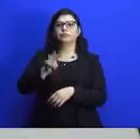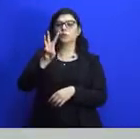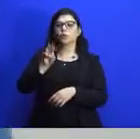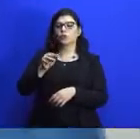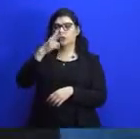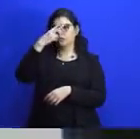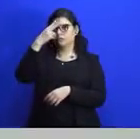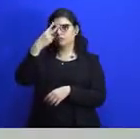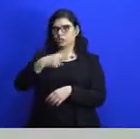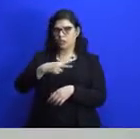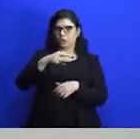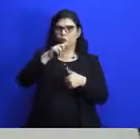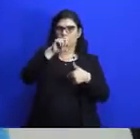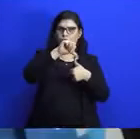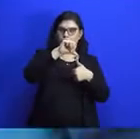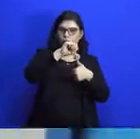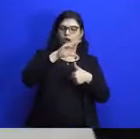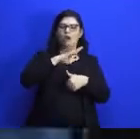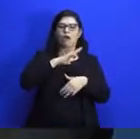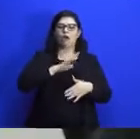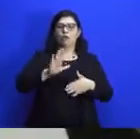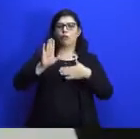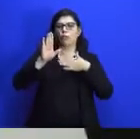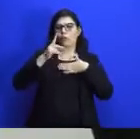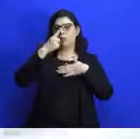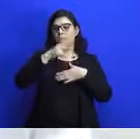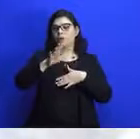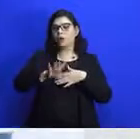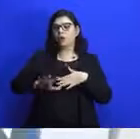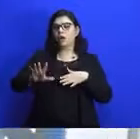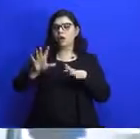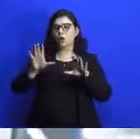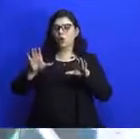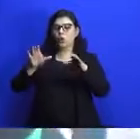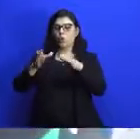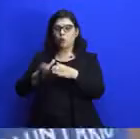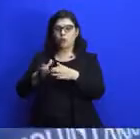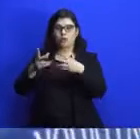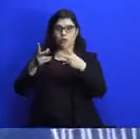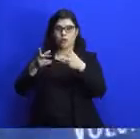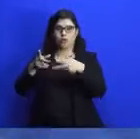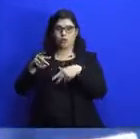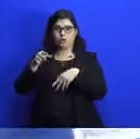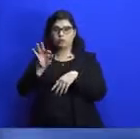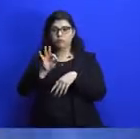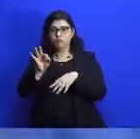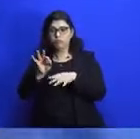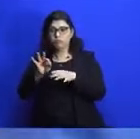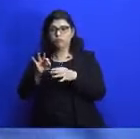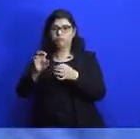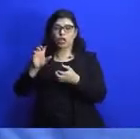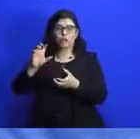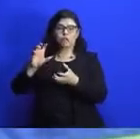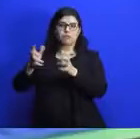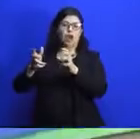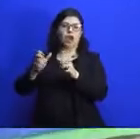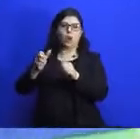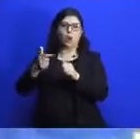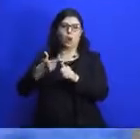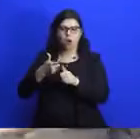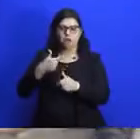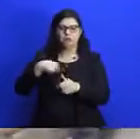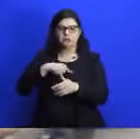y Centroamérica tenemos el compromiso de apoyar a las personas afectadas por estos desastres en tiempo récord, realizando